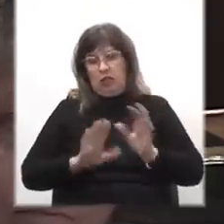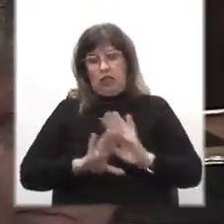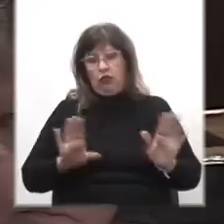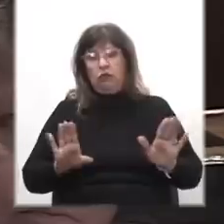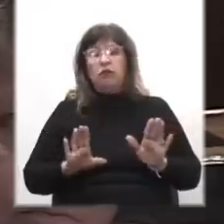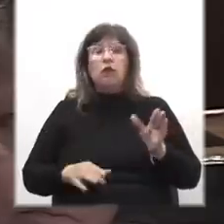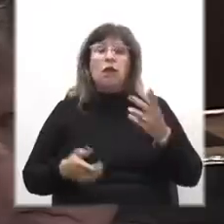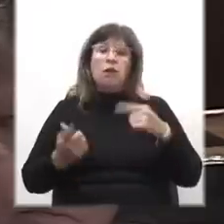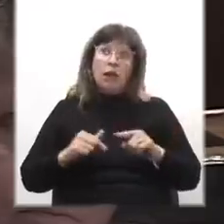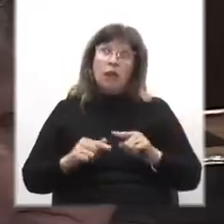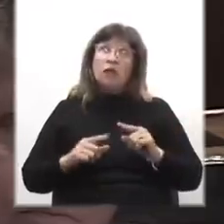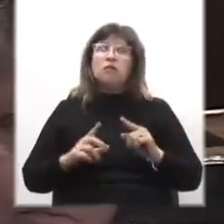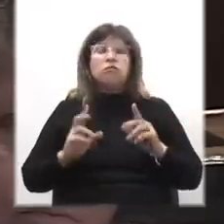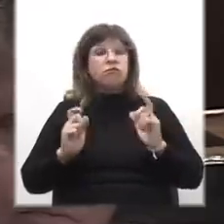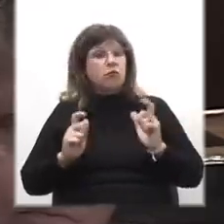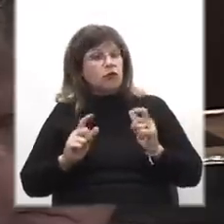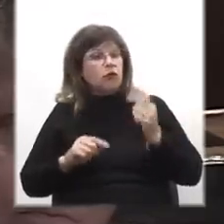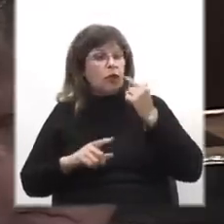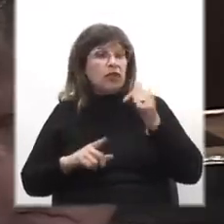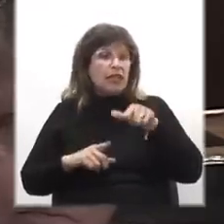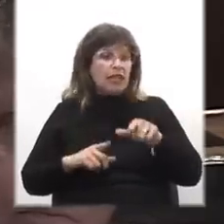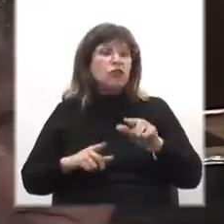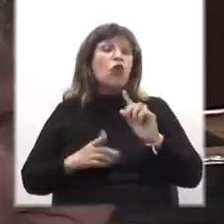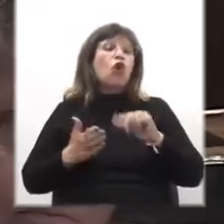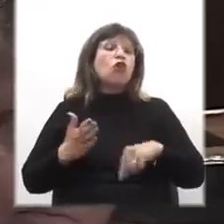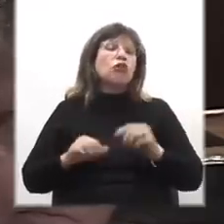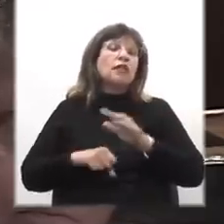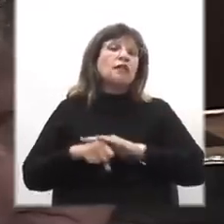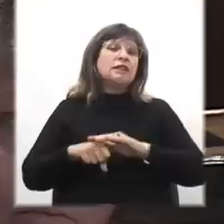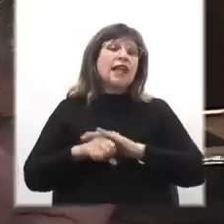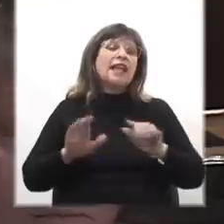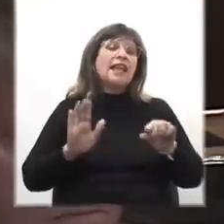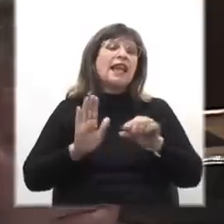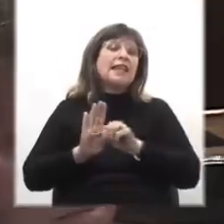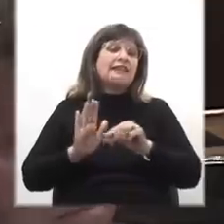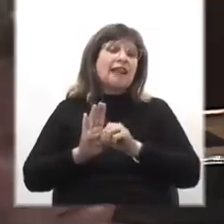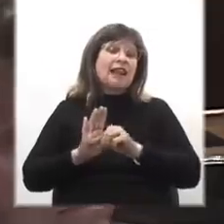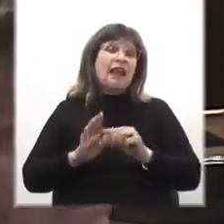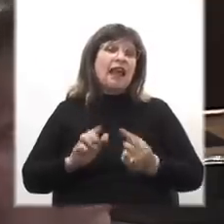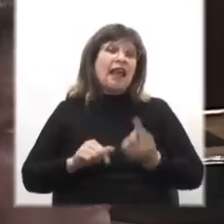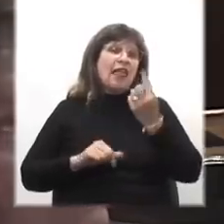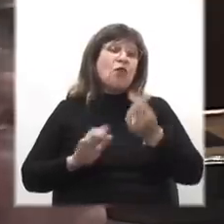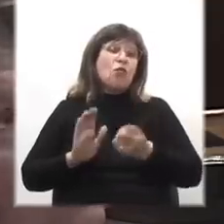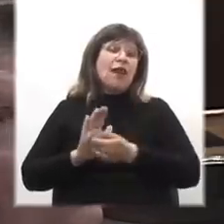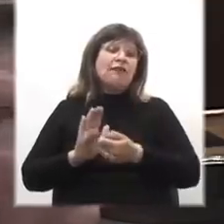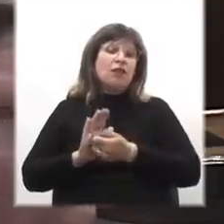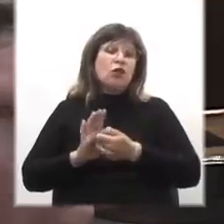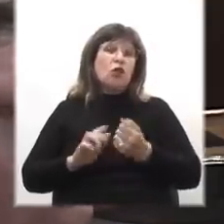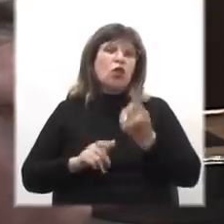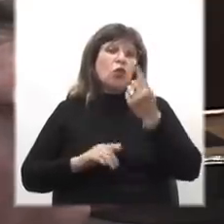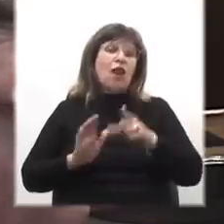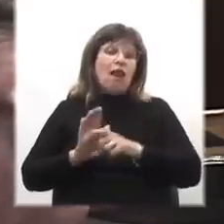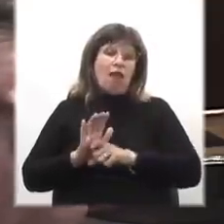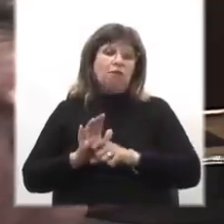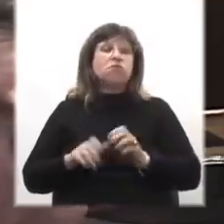Pero por suerte, esos contratos se basan en el literal de un artículo de una